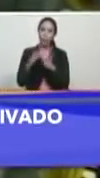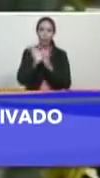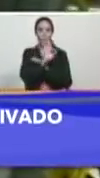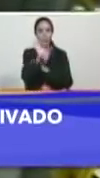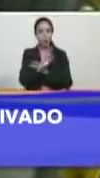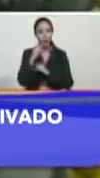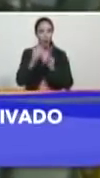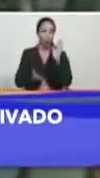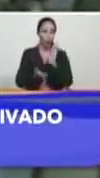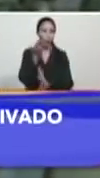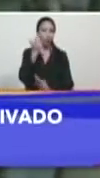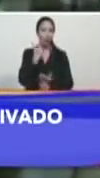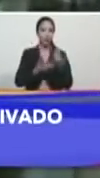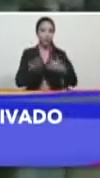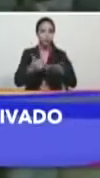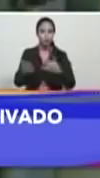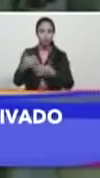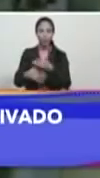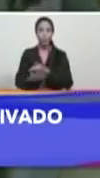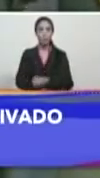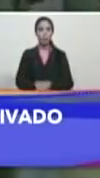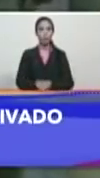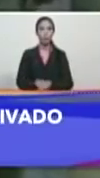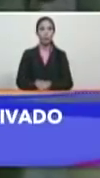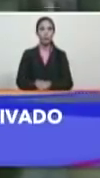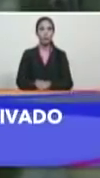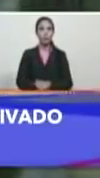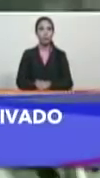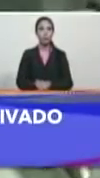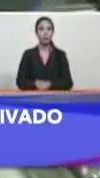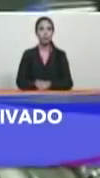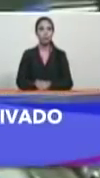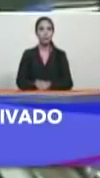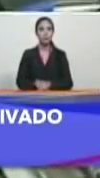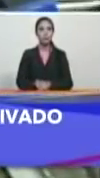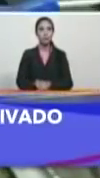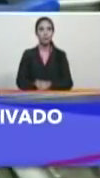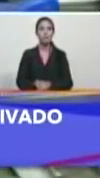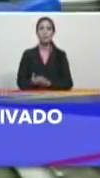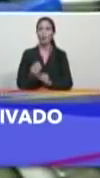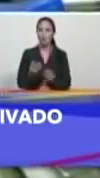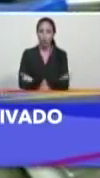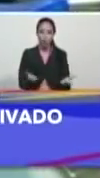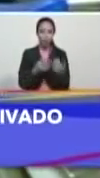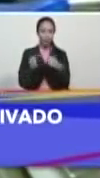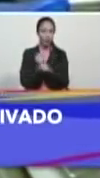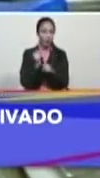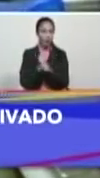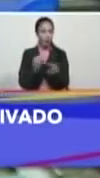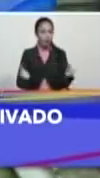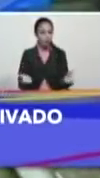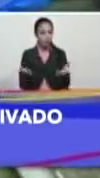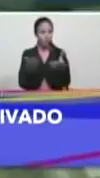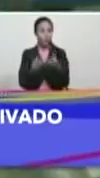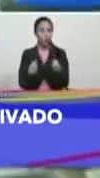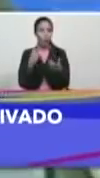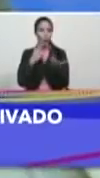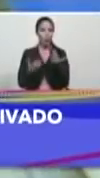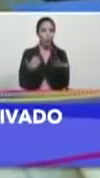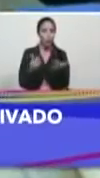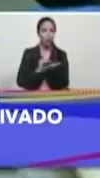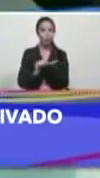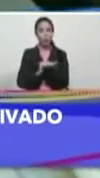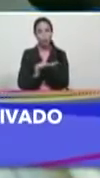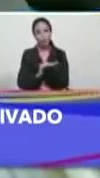de la misma, ¿no? Seguimos, como dijo la doctora, seguimos trabajando en función de las necesidades de la